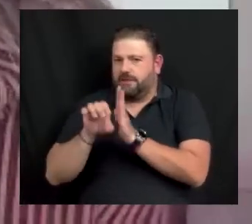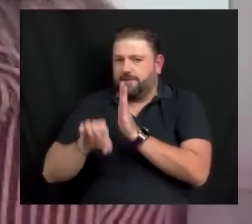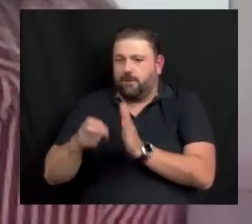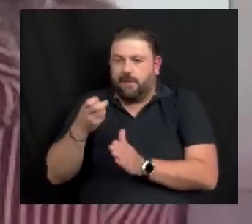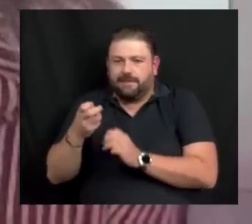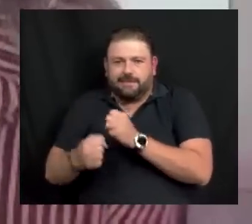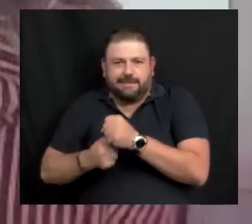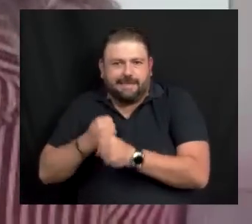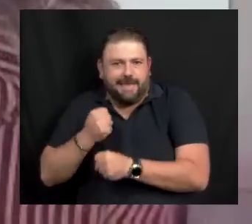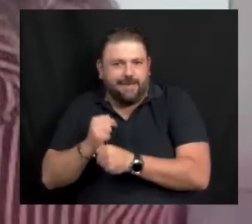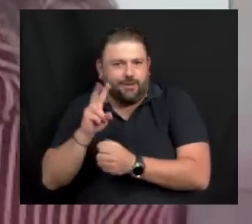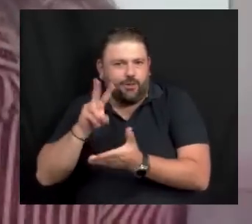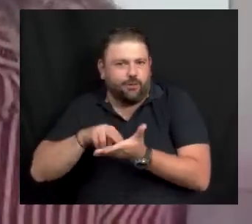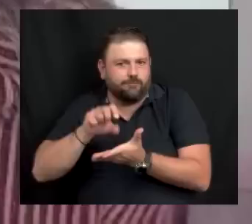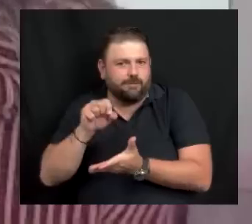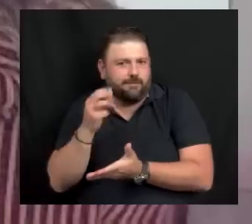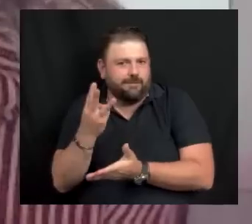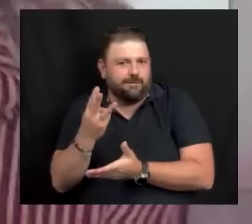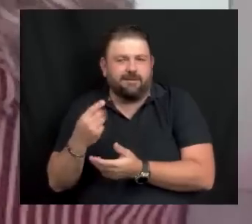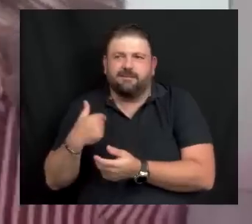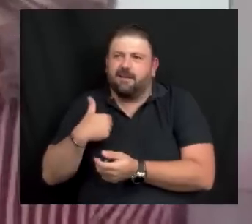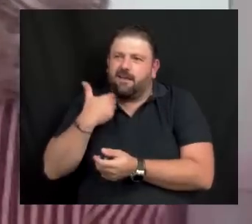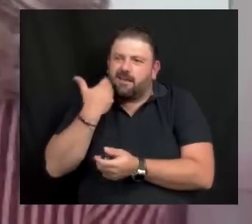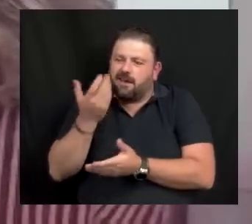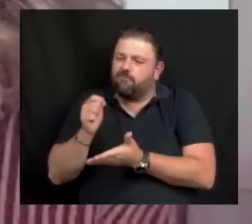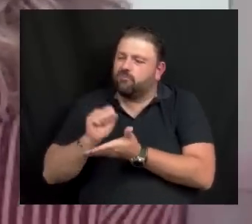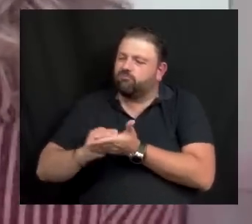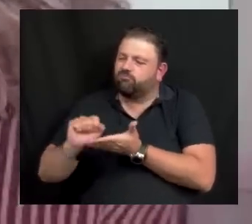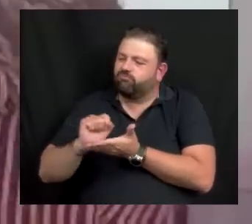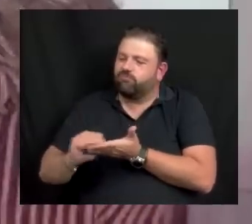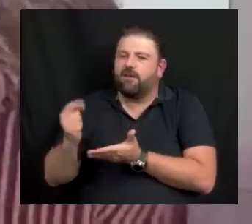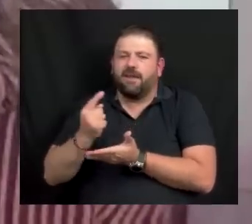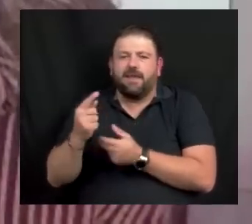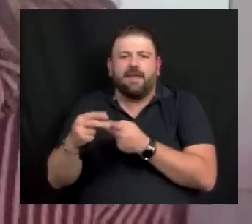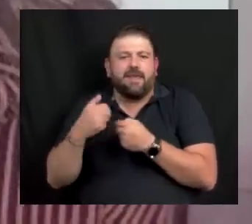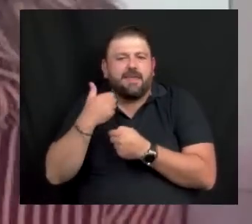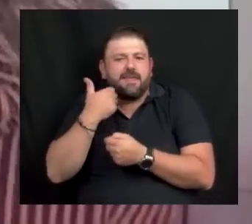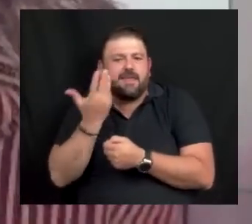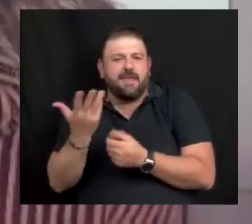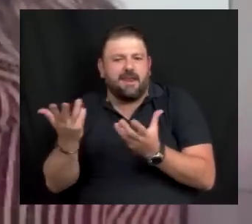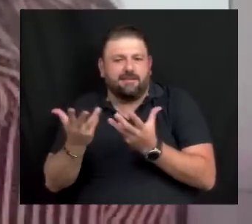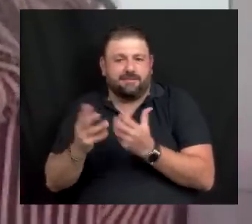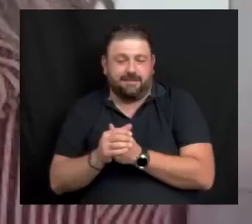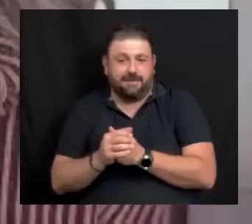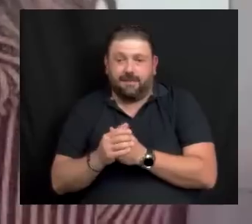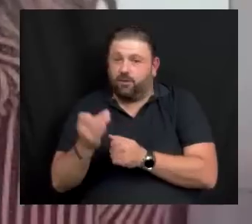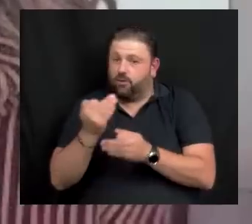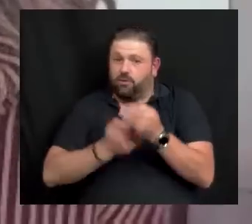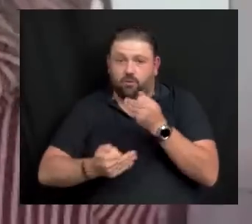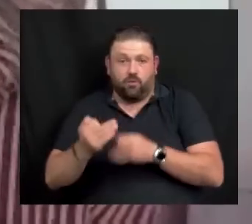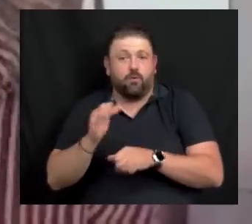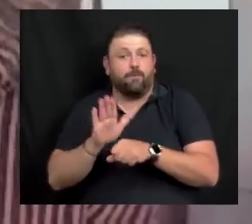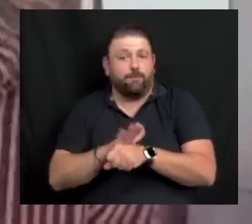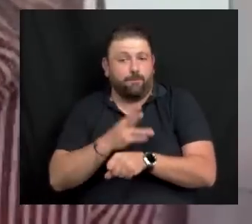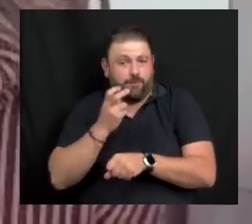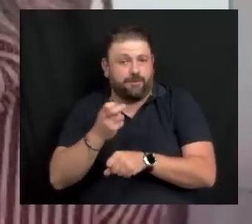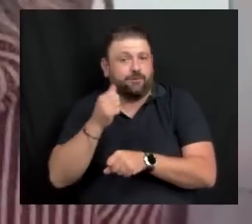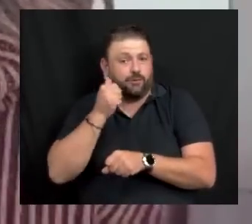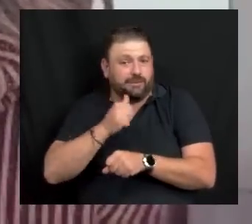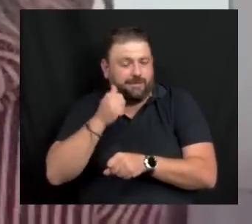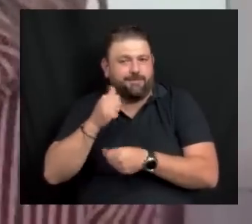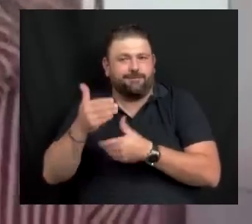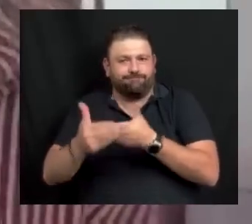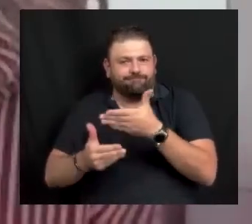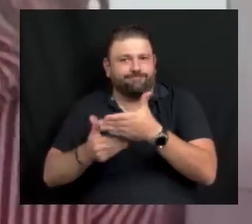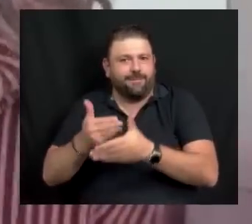una maravilla con lo que nosotros le podamos poner de herramientas a nuestra gente y a nosotros, y eso obviamente generará que